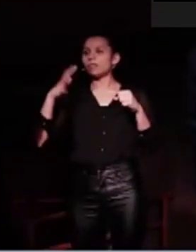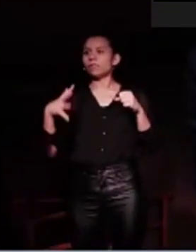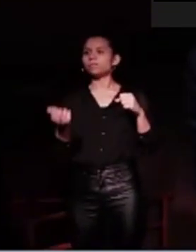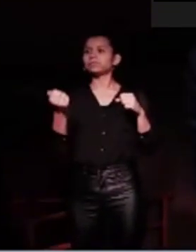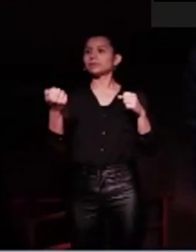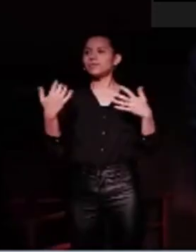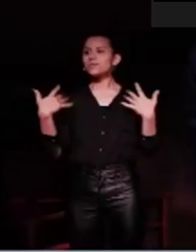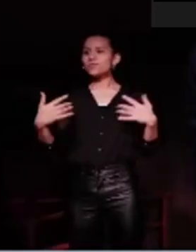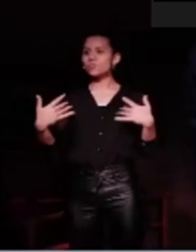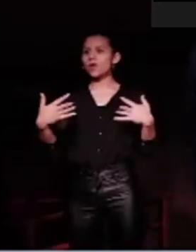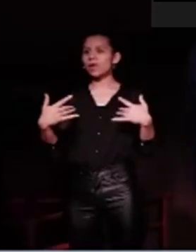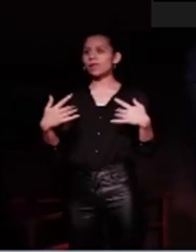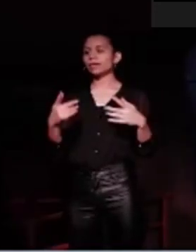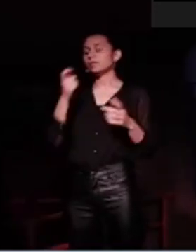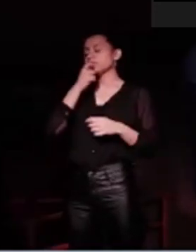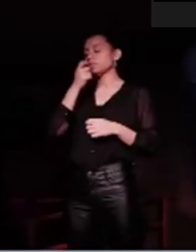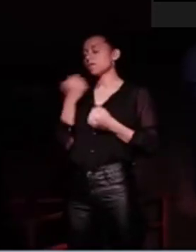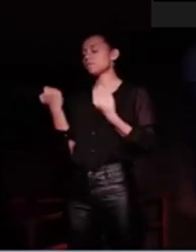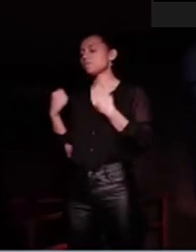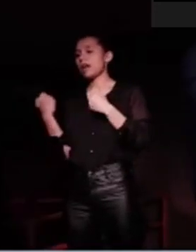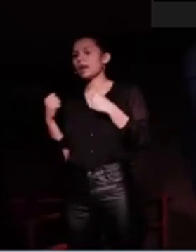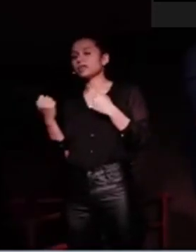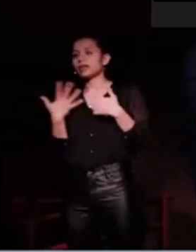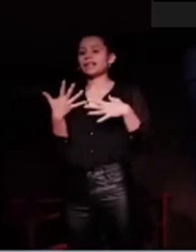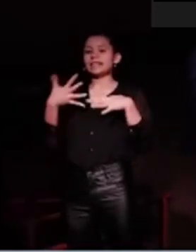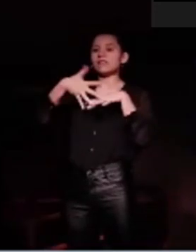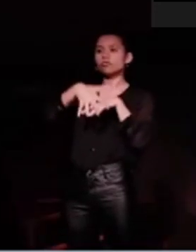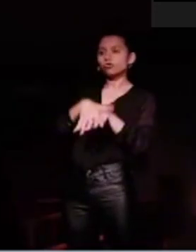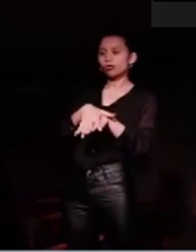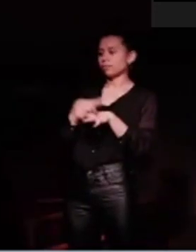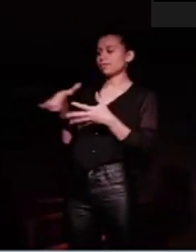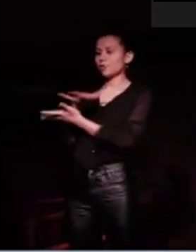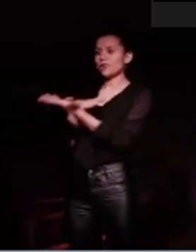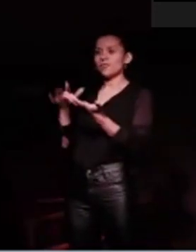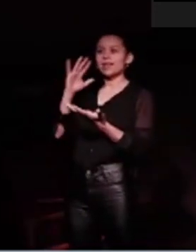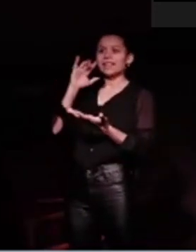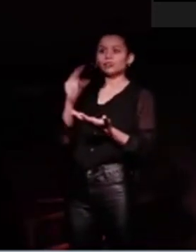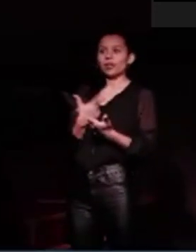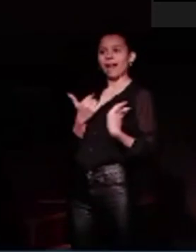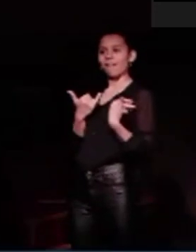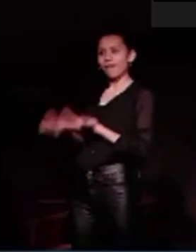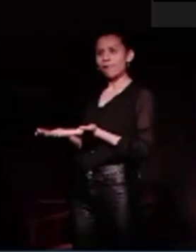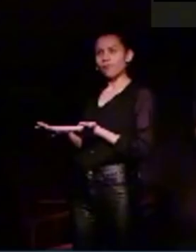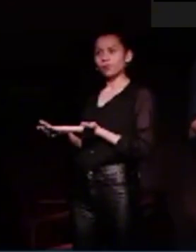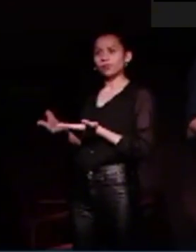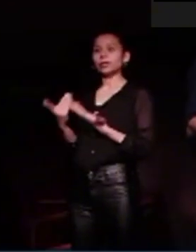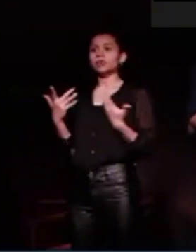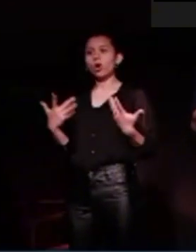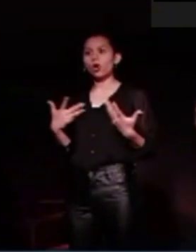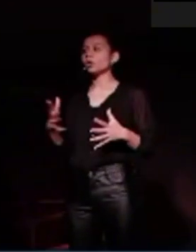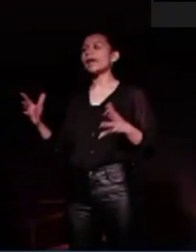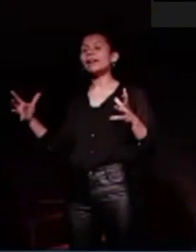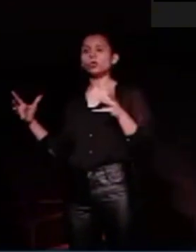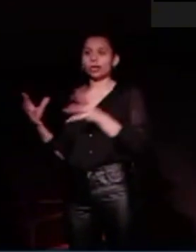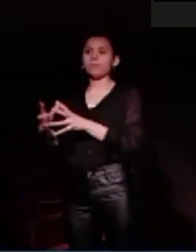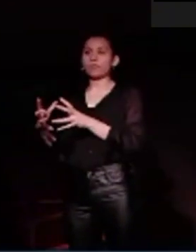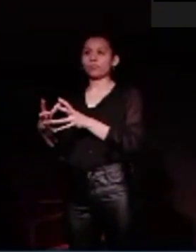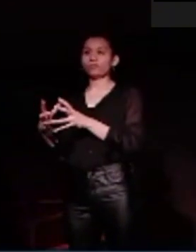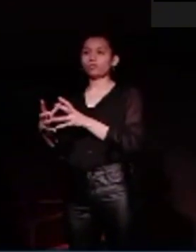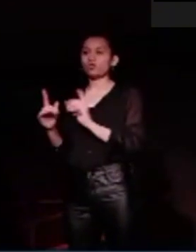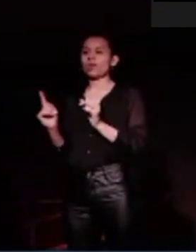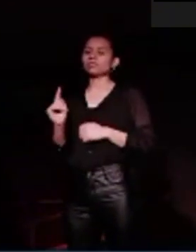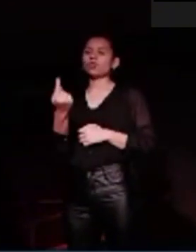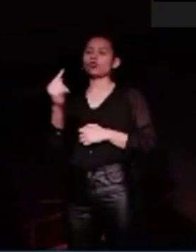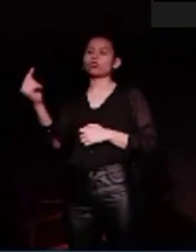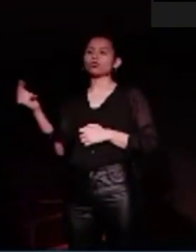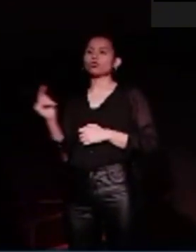de enseñanza integradores e inclusivos hacia la comunidad sorda, y participe de una construcción colectiva. Todos los